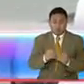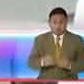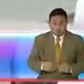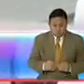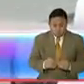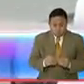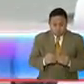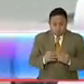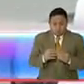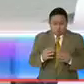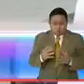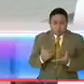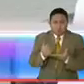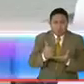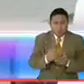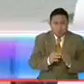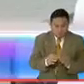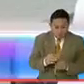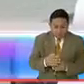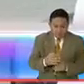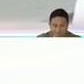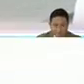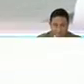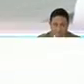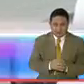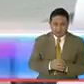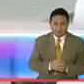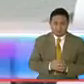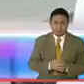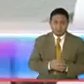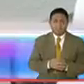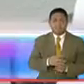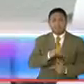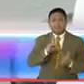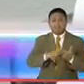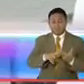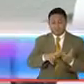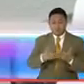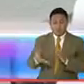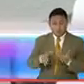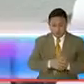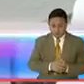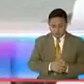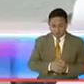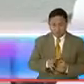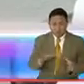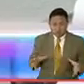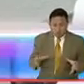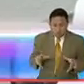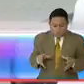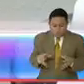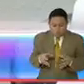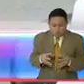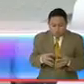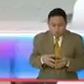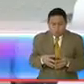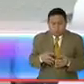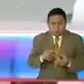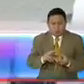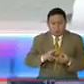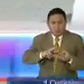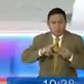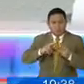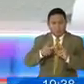fácilmente, no hay un buen proceso de regeneración y además no muere, se vuelve una célula mutante y eso es lo